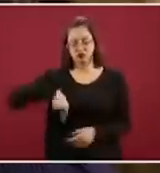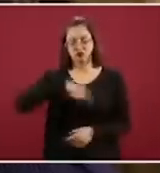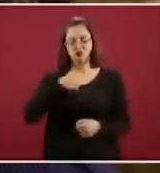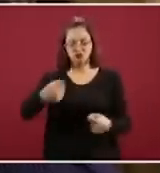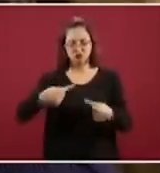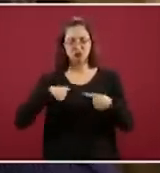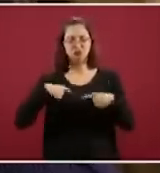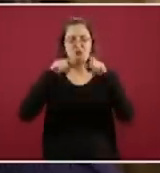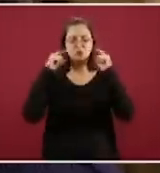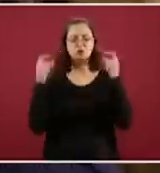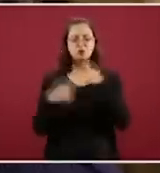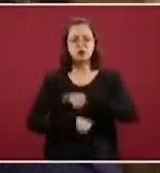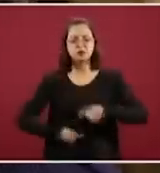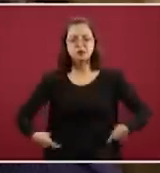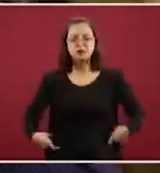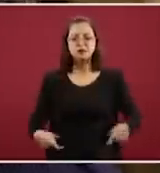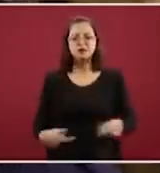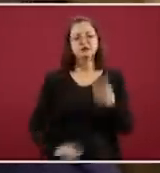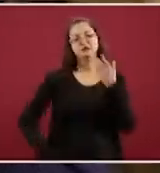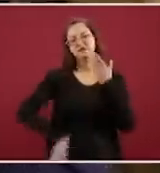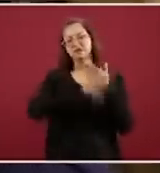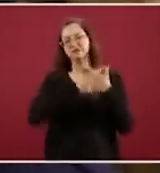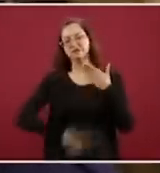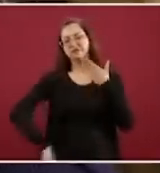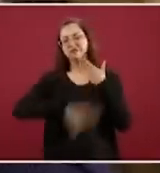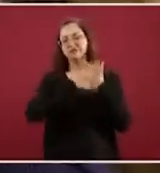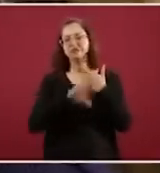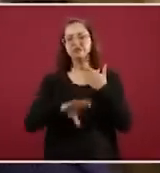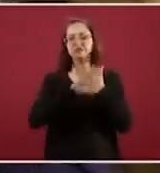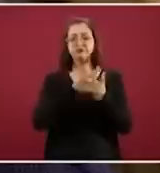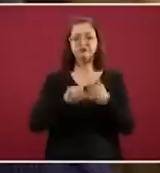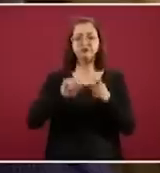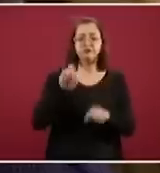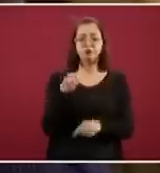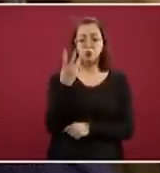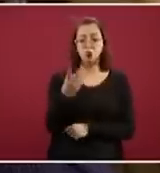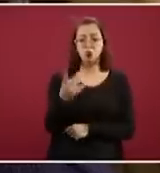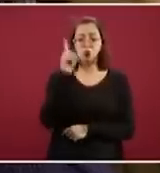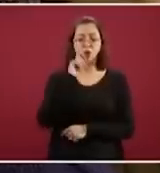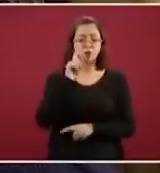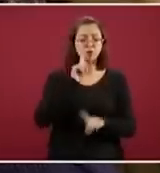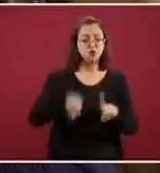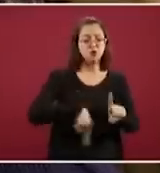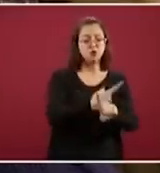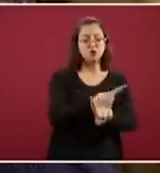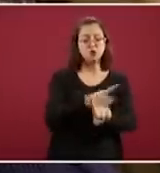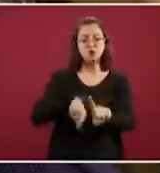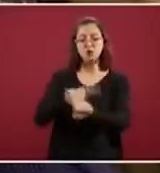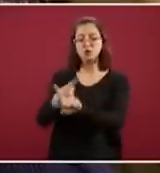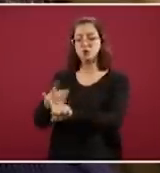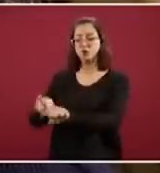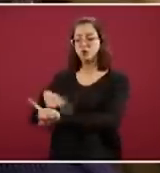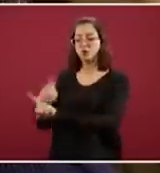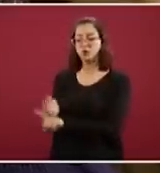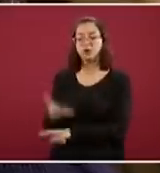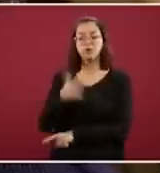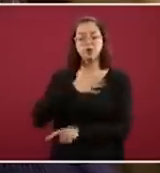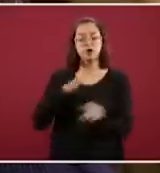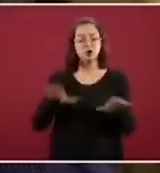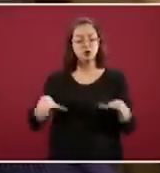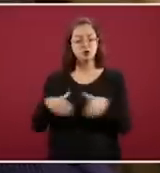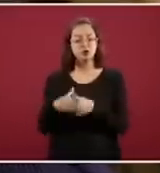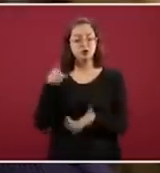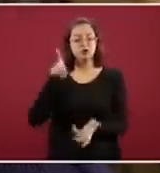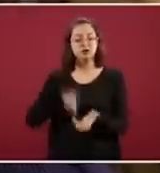zapatistas. Nos maltrataron, violaron 4 mujeres indígenas de mi